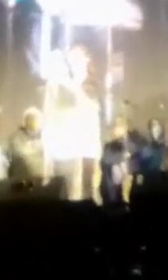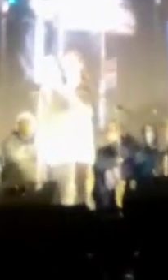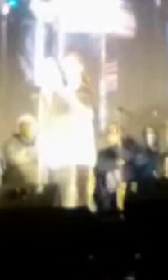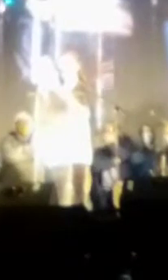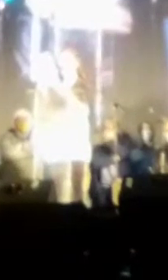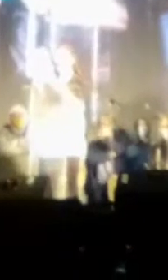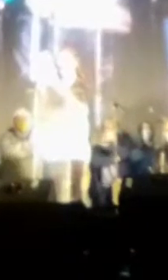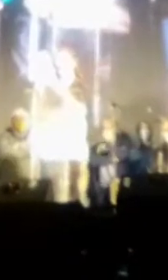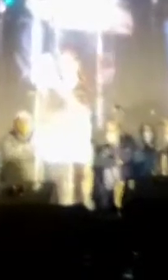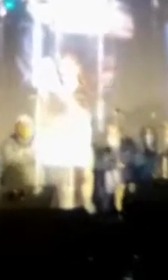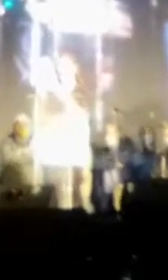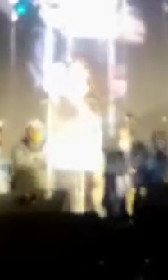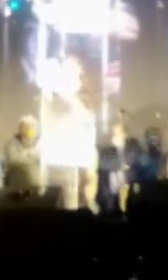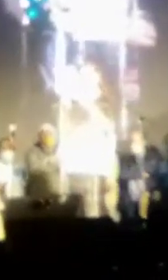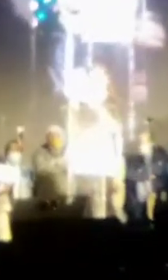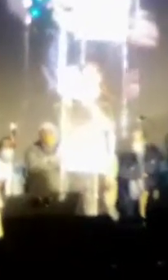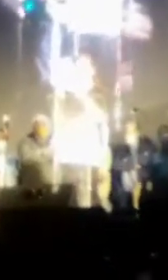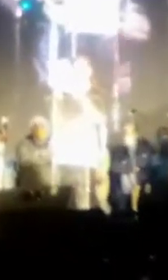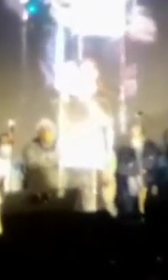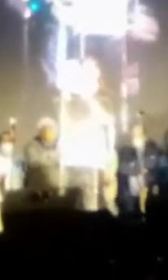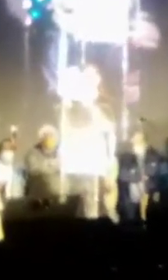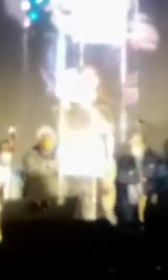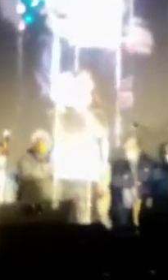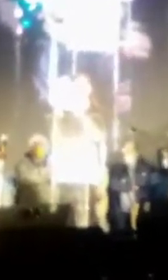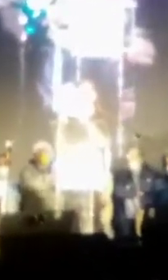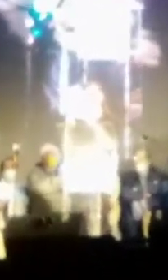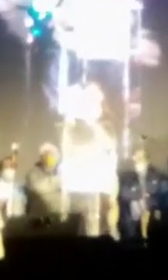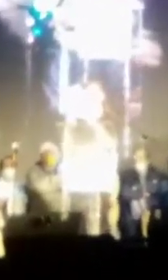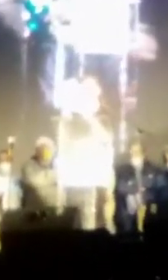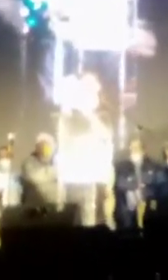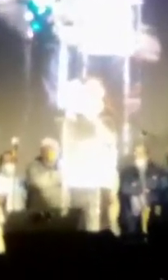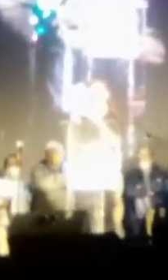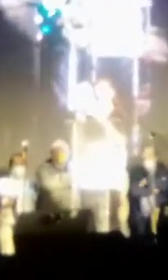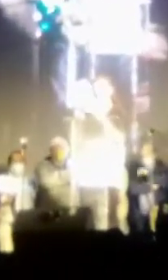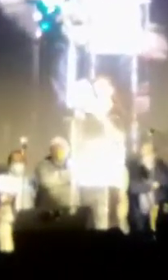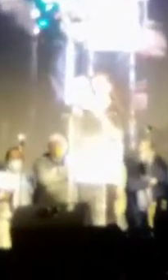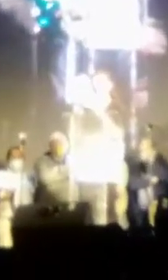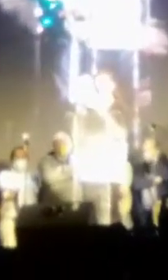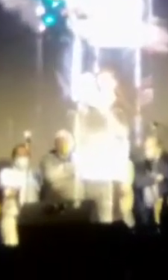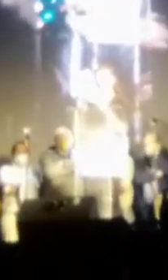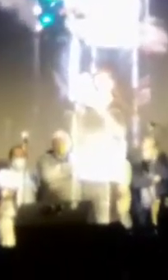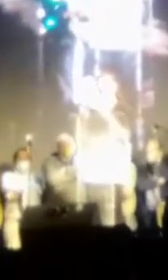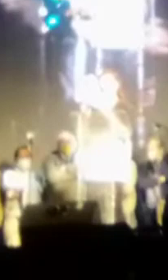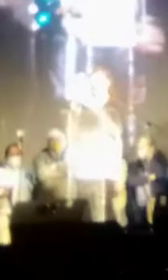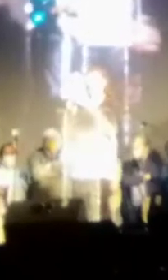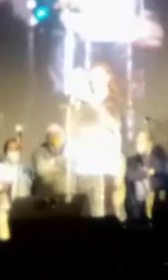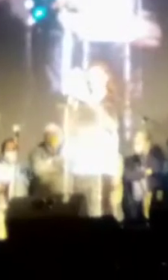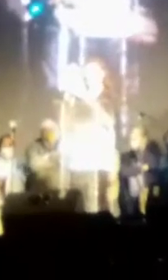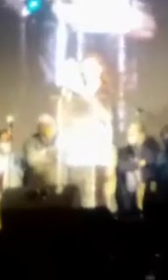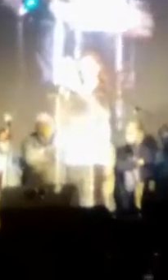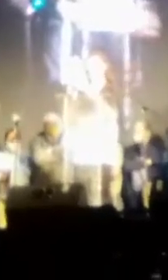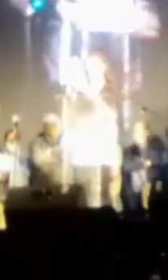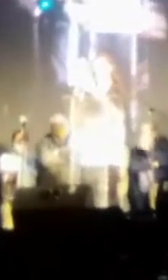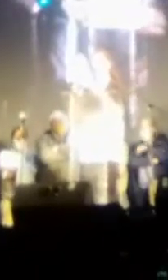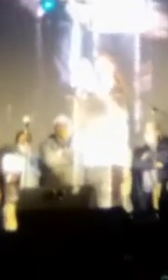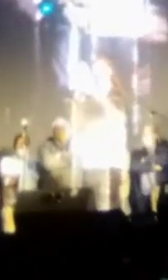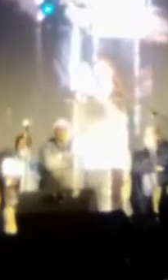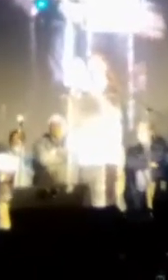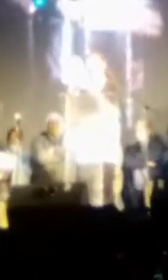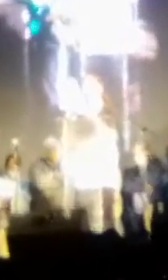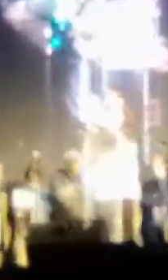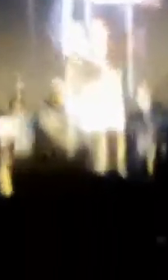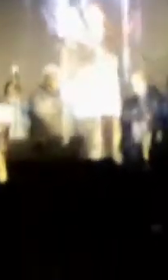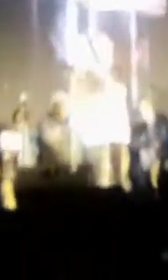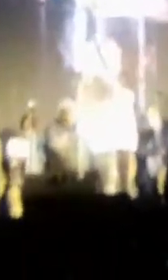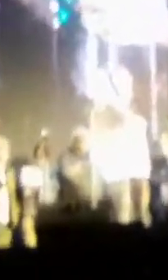agropecuaria. Unas 1.200 familias por año se presentan ante el Instituto como aspirantes a tierra, productores y productoras